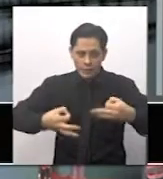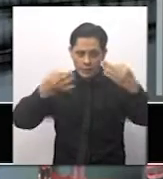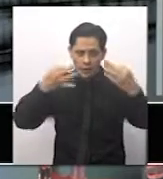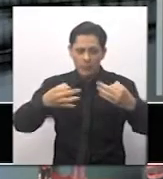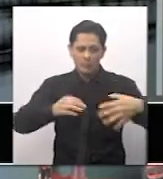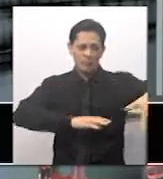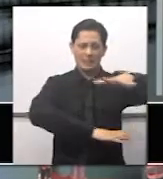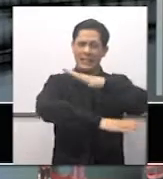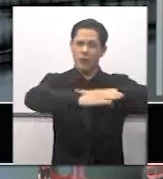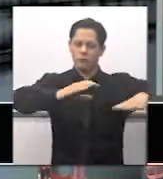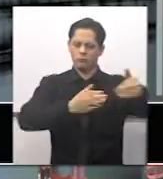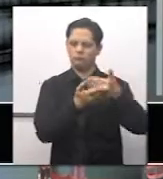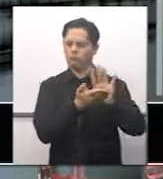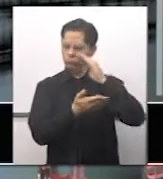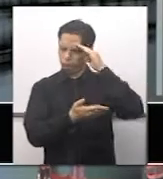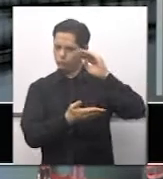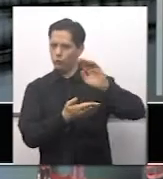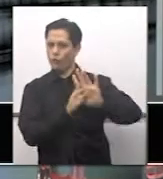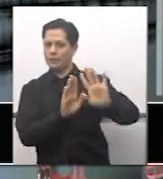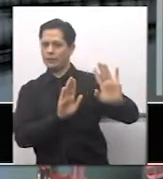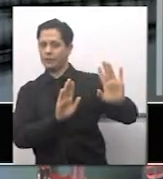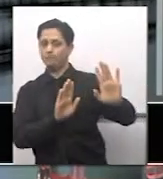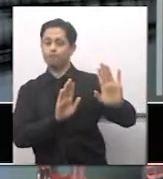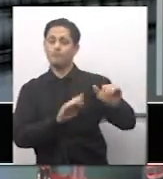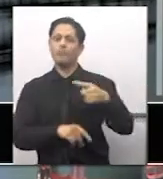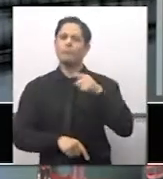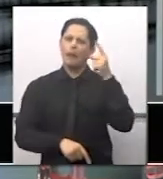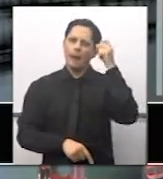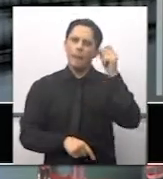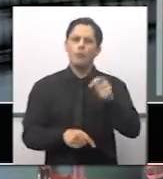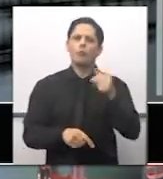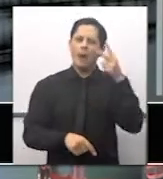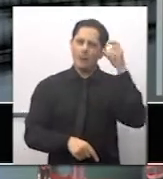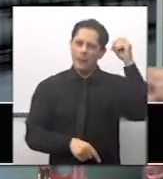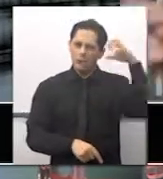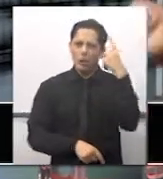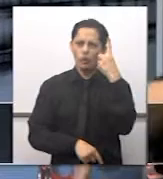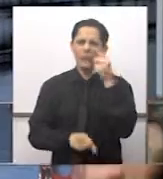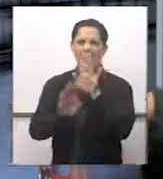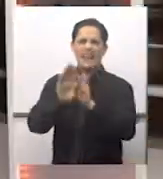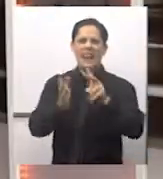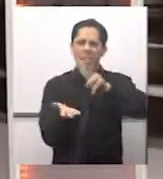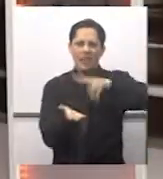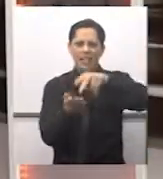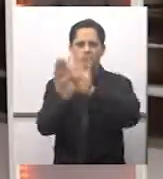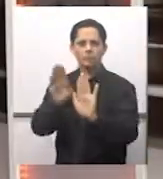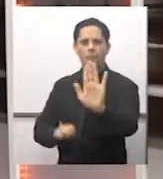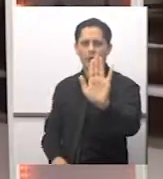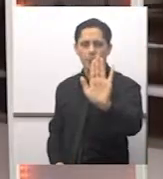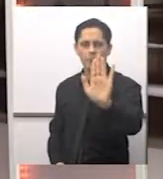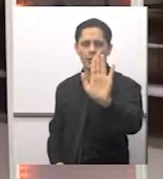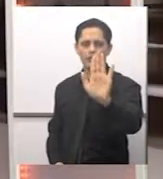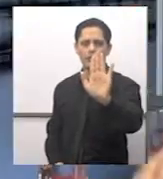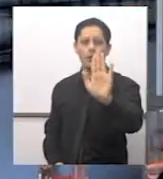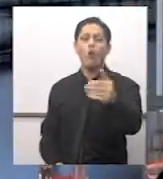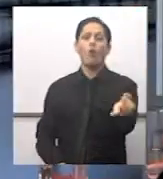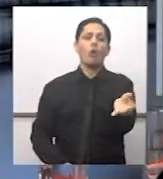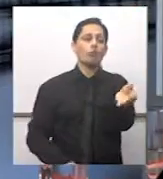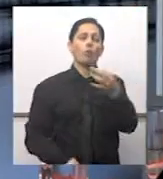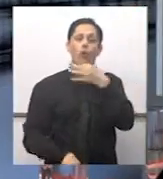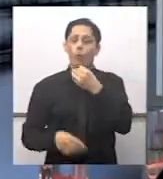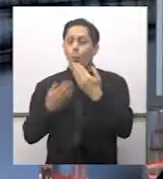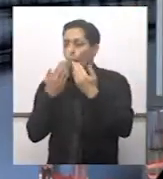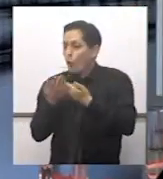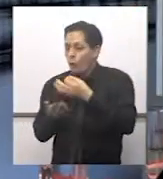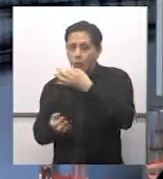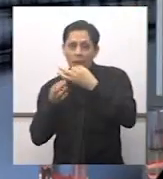un clima de desconfianza. Pero aprendimos una cosa, Bernardo. La verdad termina por imponerse. ¿Qué habría hecho diferente, intendente? Cuando dijimos que ese